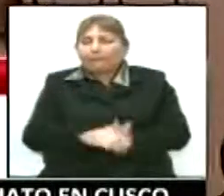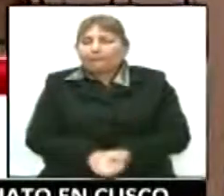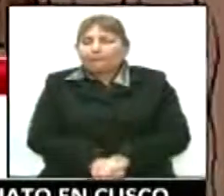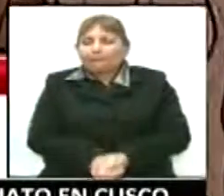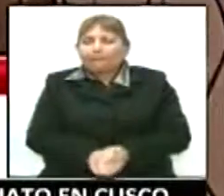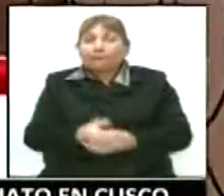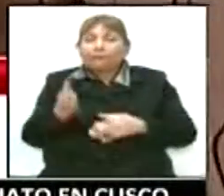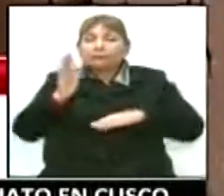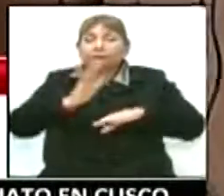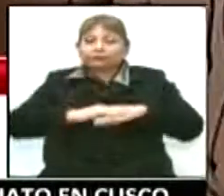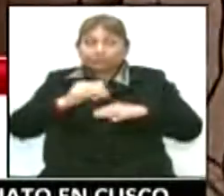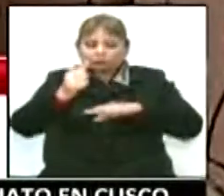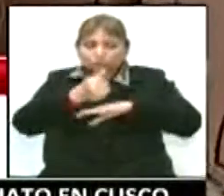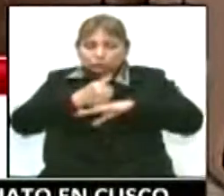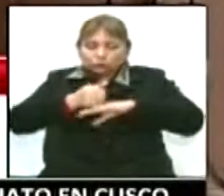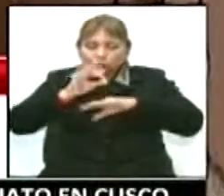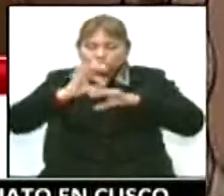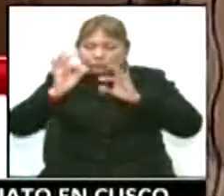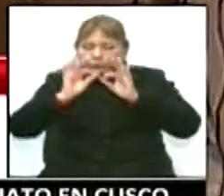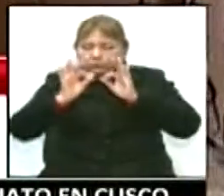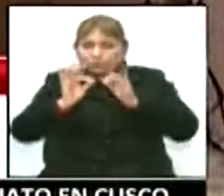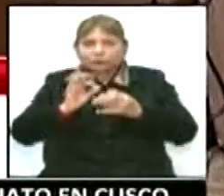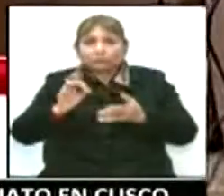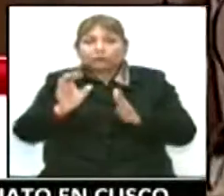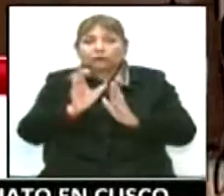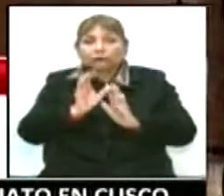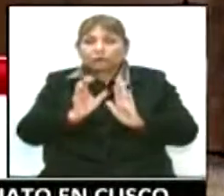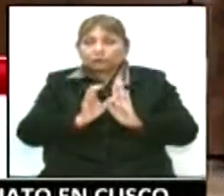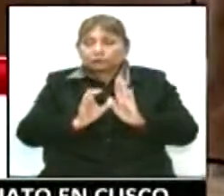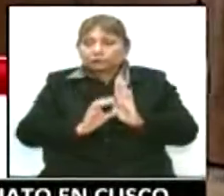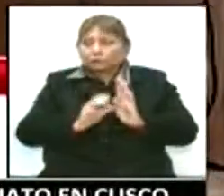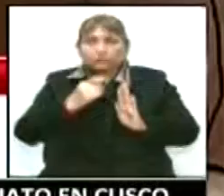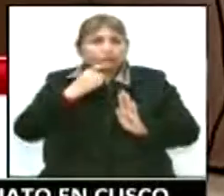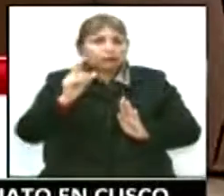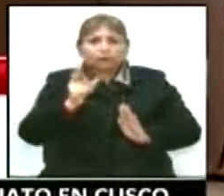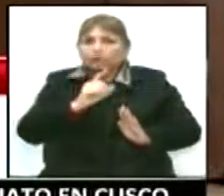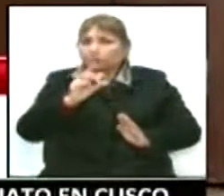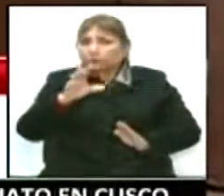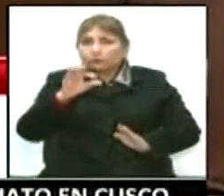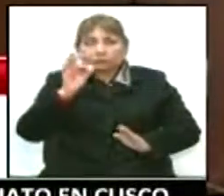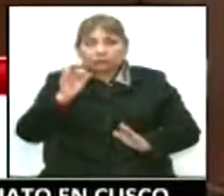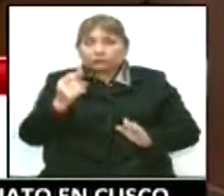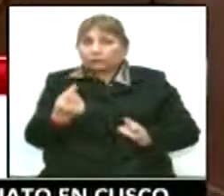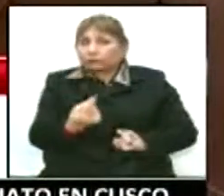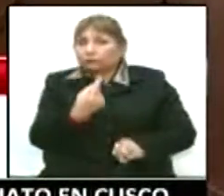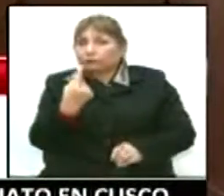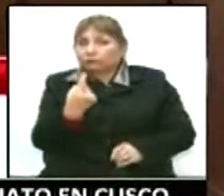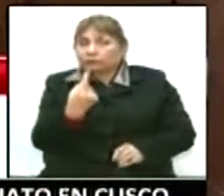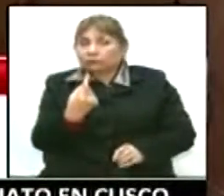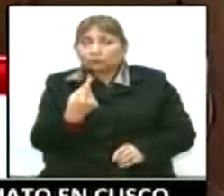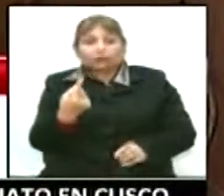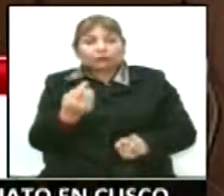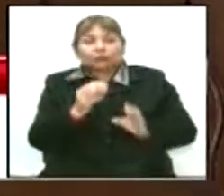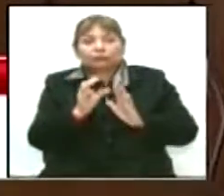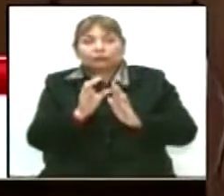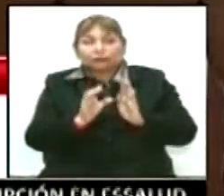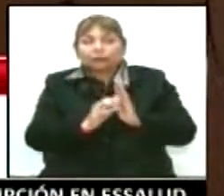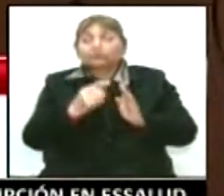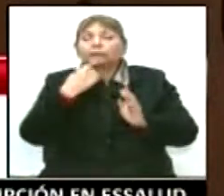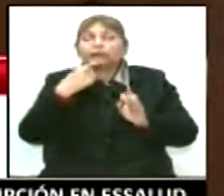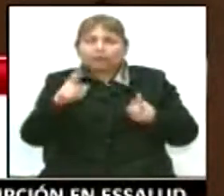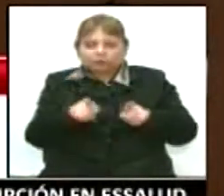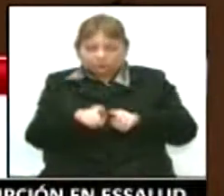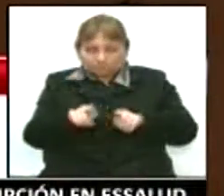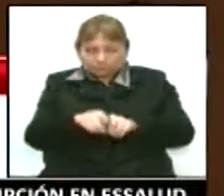Con respecto al análisis de compatibilidad constitucional, no es exclusivo de la Comisión solamente de Constitución, sino también de